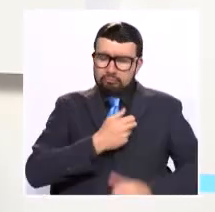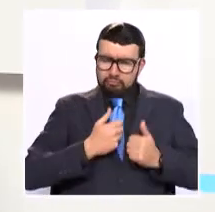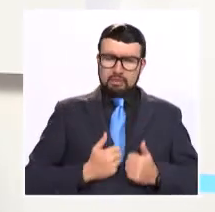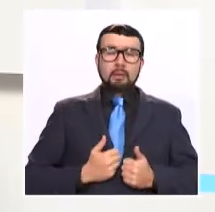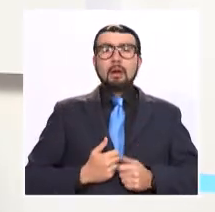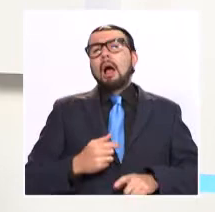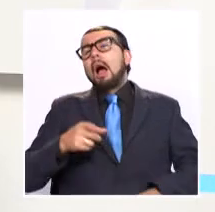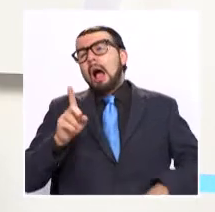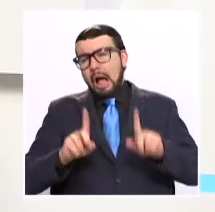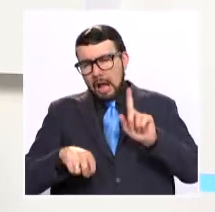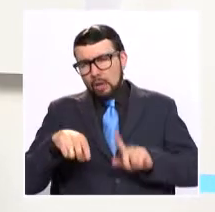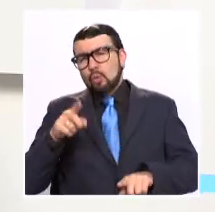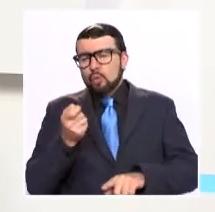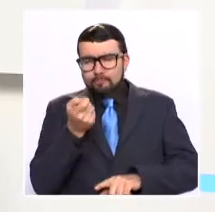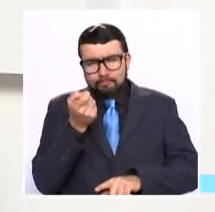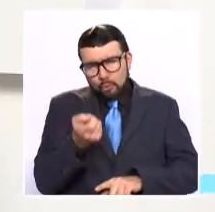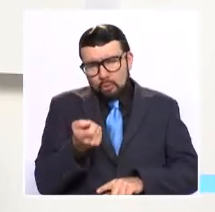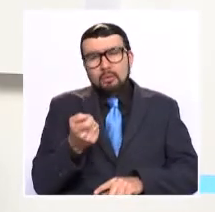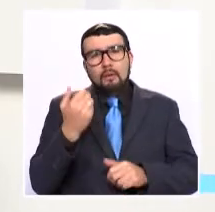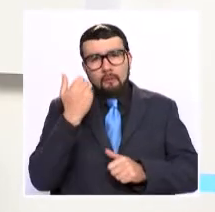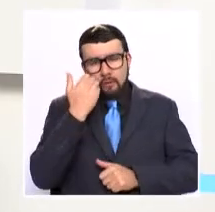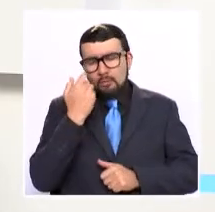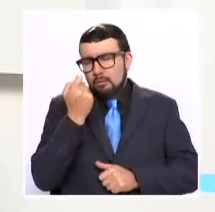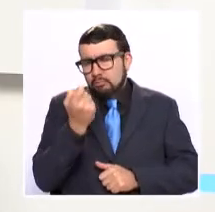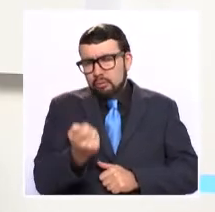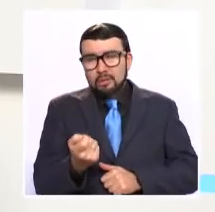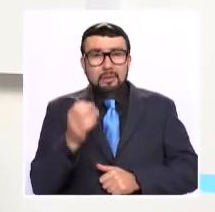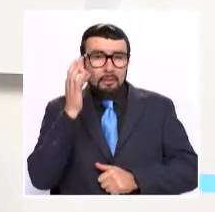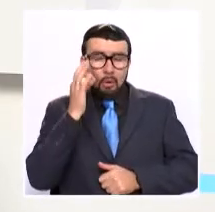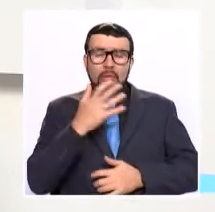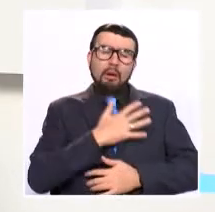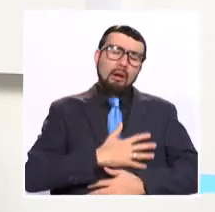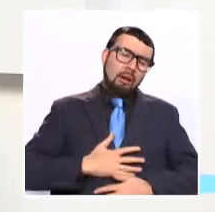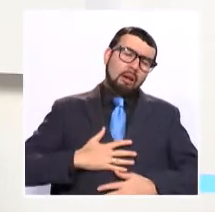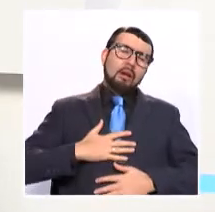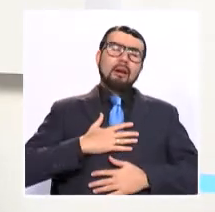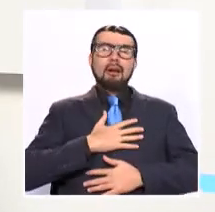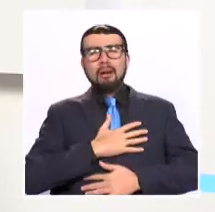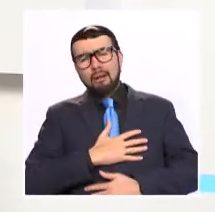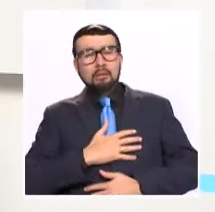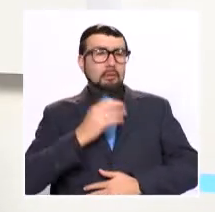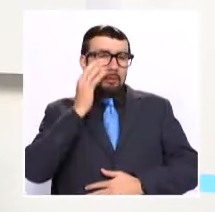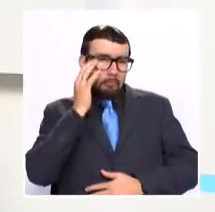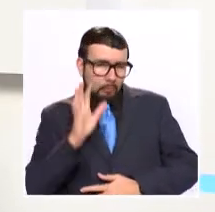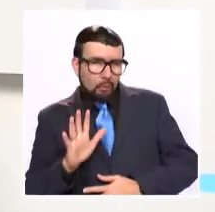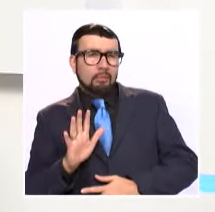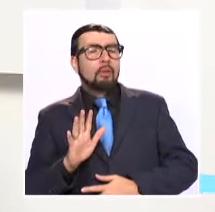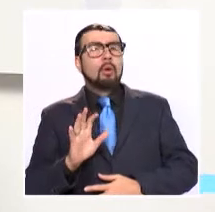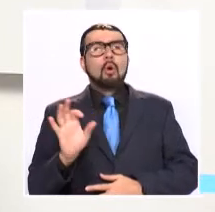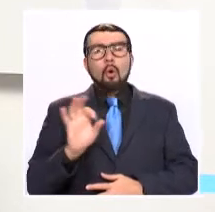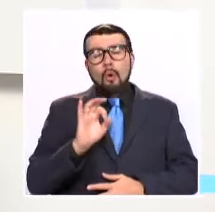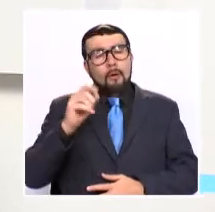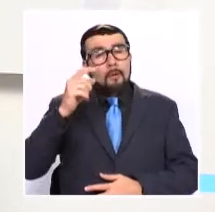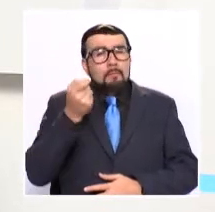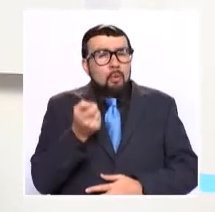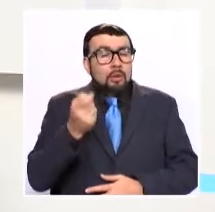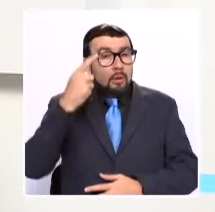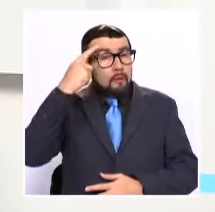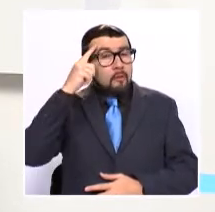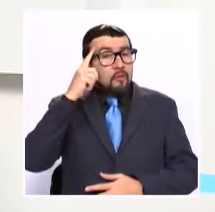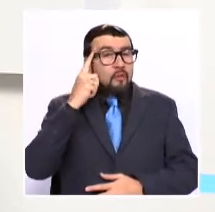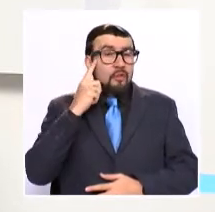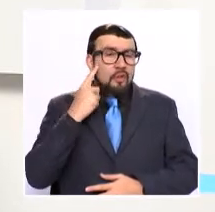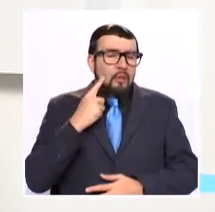reacciones posvacunales mínimas, como algo de malestar general, en algunas ocasiones fiebre que dura poco